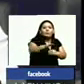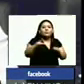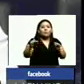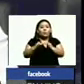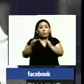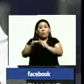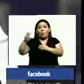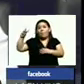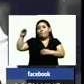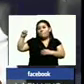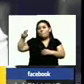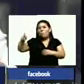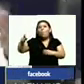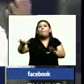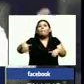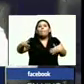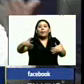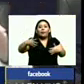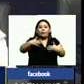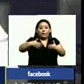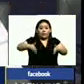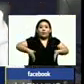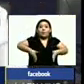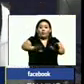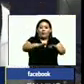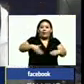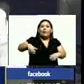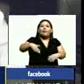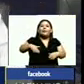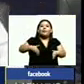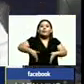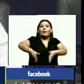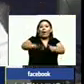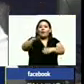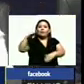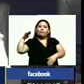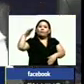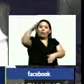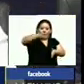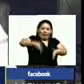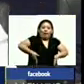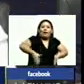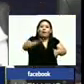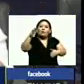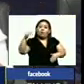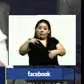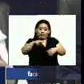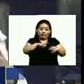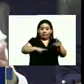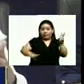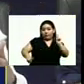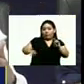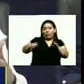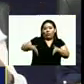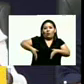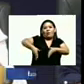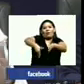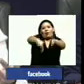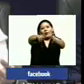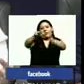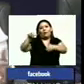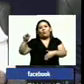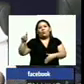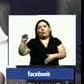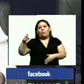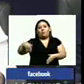Iluminado Todo el tramo Del aeropuerto Hacia San Salvador O sea Ya esos son Aspectos concretos